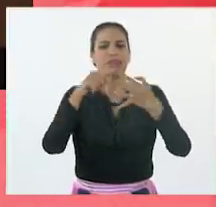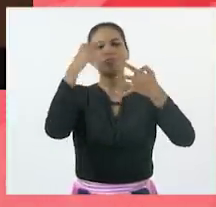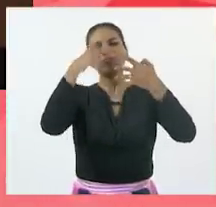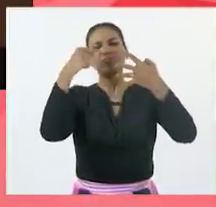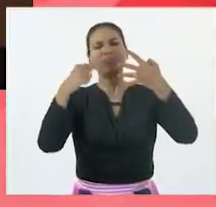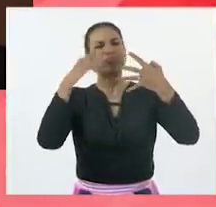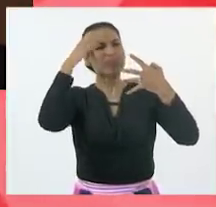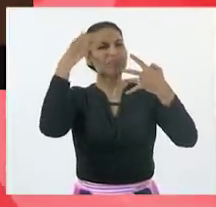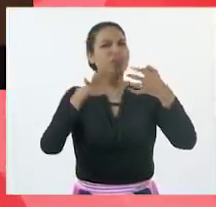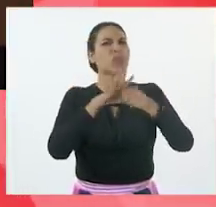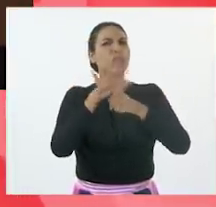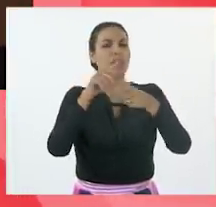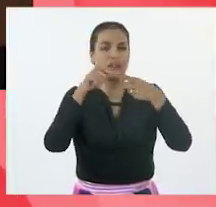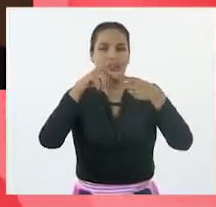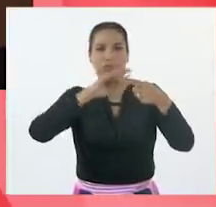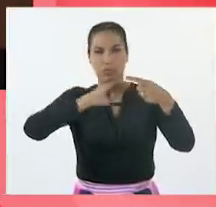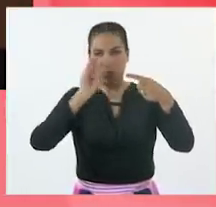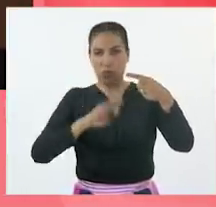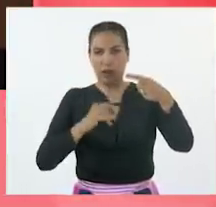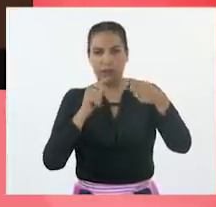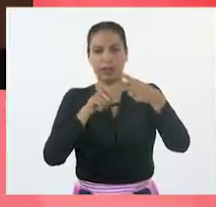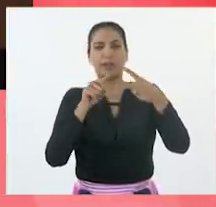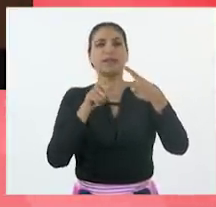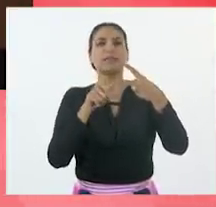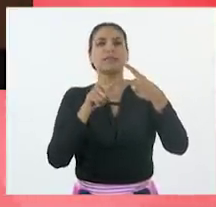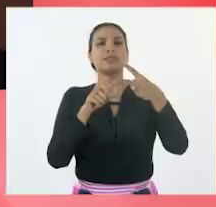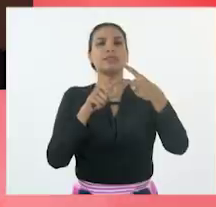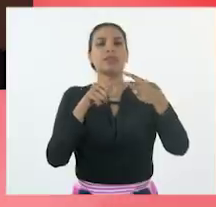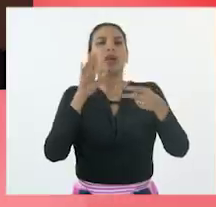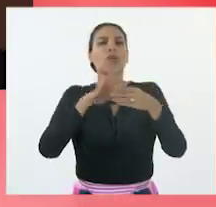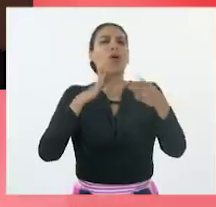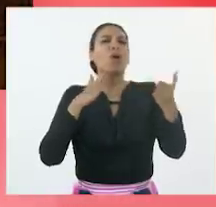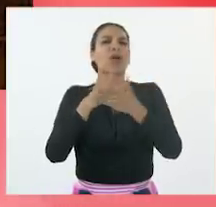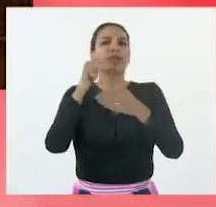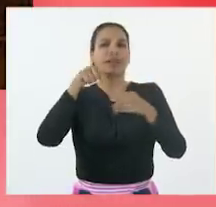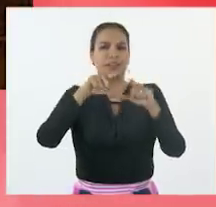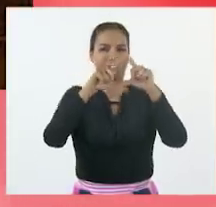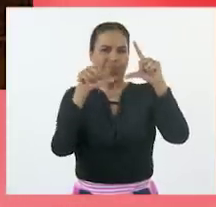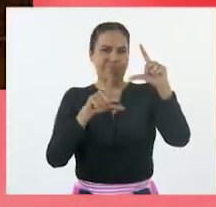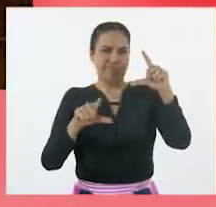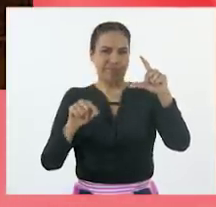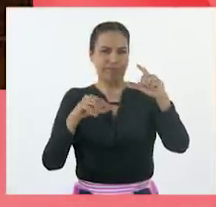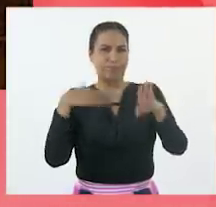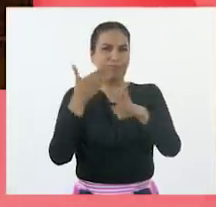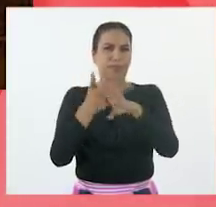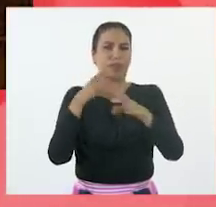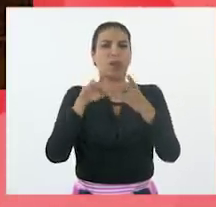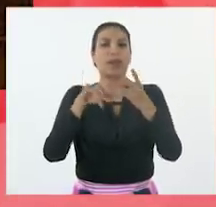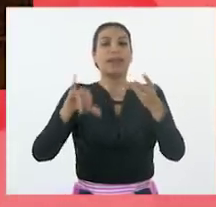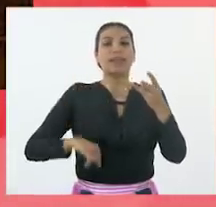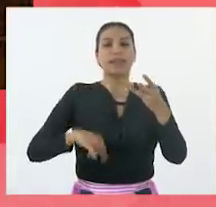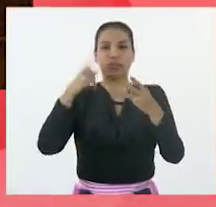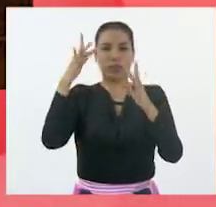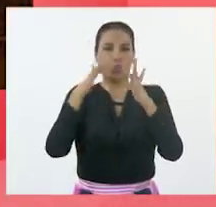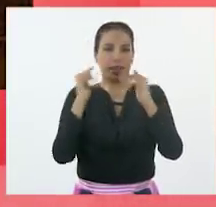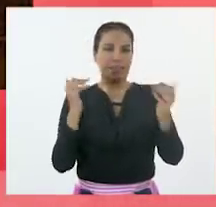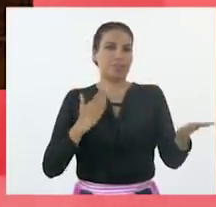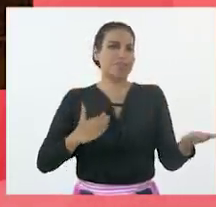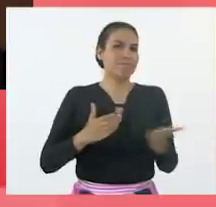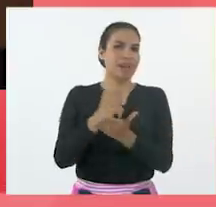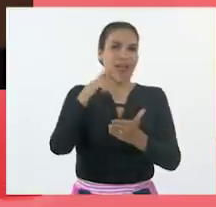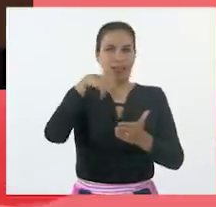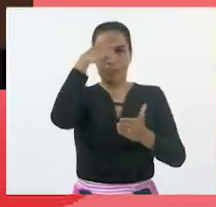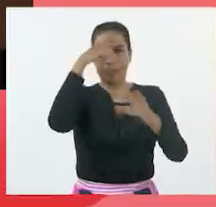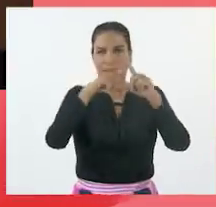El principal, pena de muerte, atentar contra la soberanía nacional, haberse prestado a los intereses de Francia para invadir